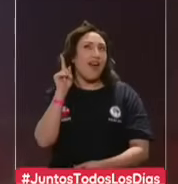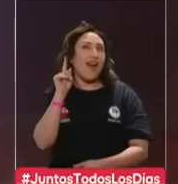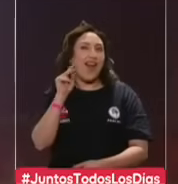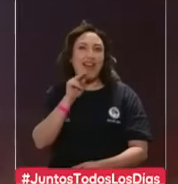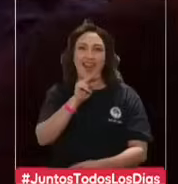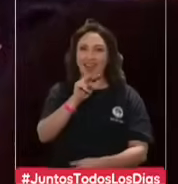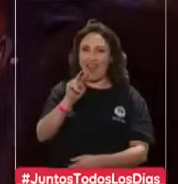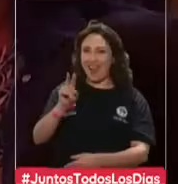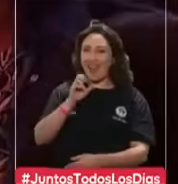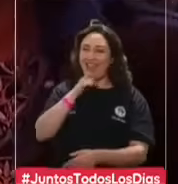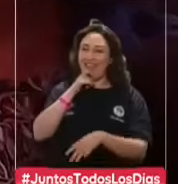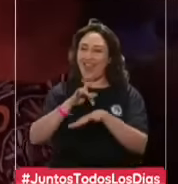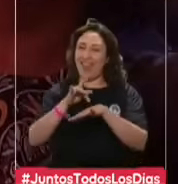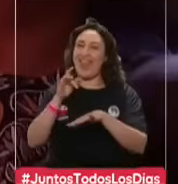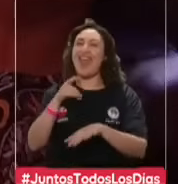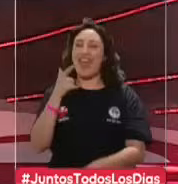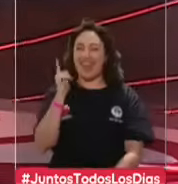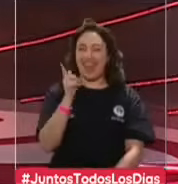me encanta.